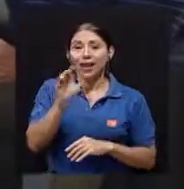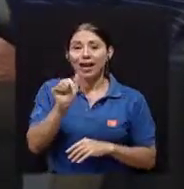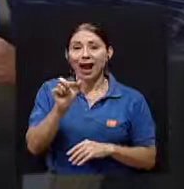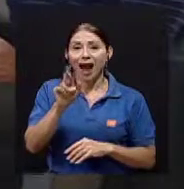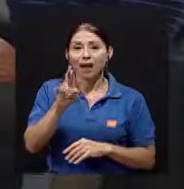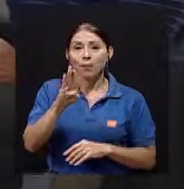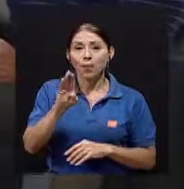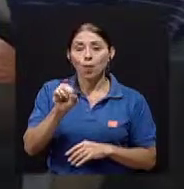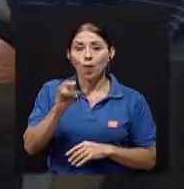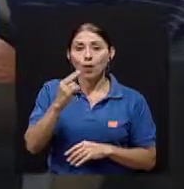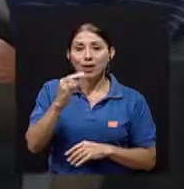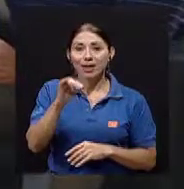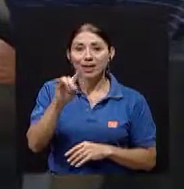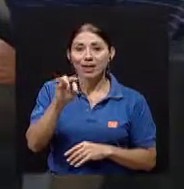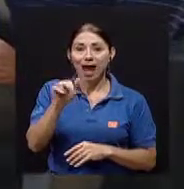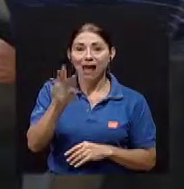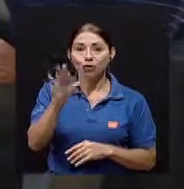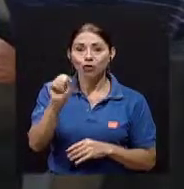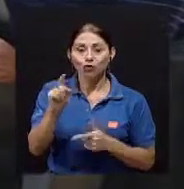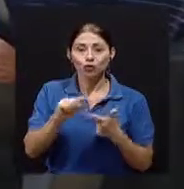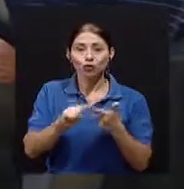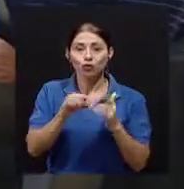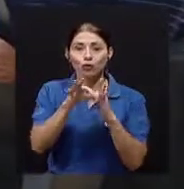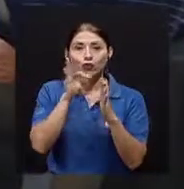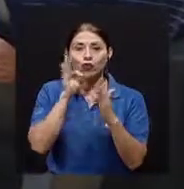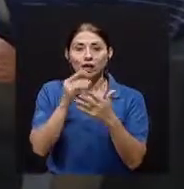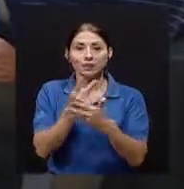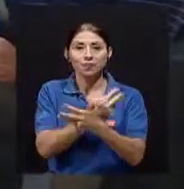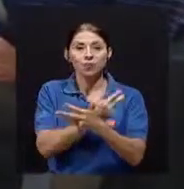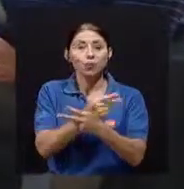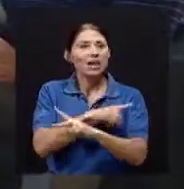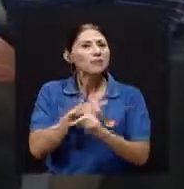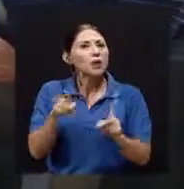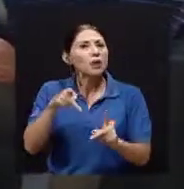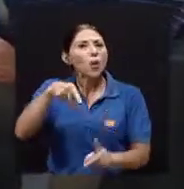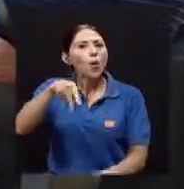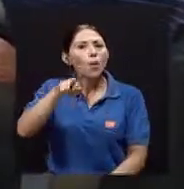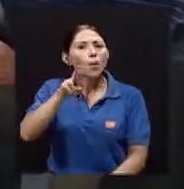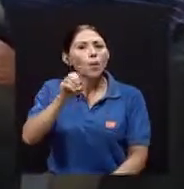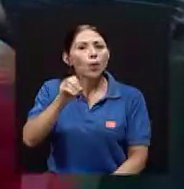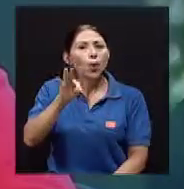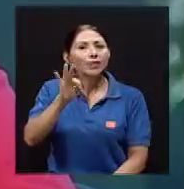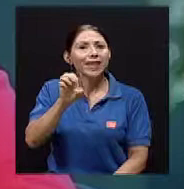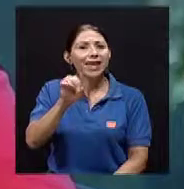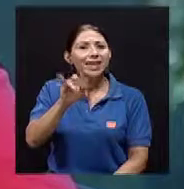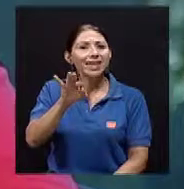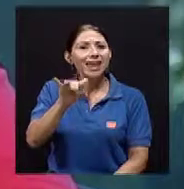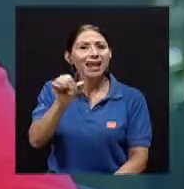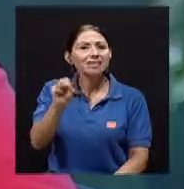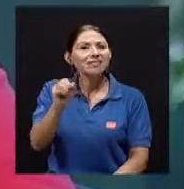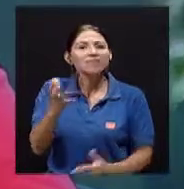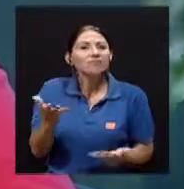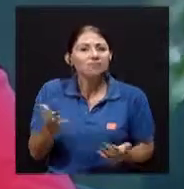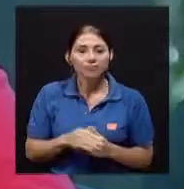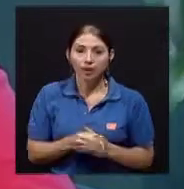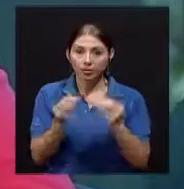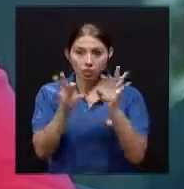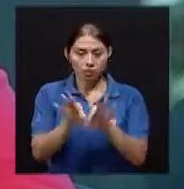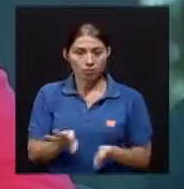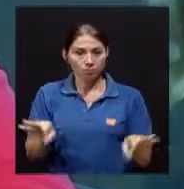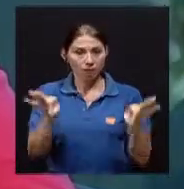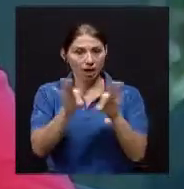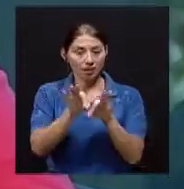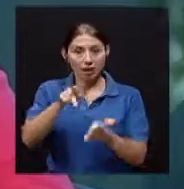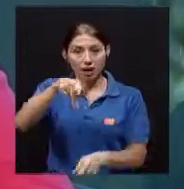de carbohidratos, un poco de frutas y verduras, pero ¿y las proteínas? Rápidamente, ¿qué me podría decir? Bueno, es muy importante